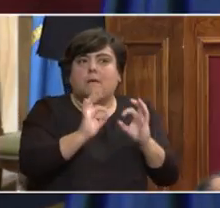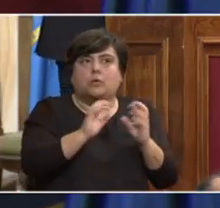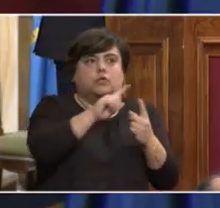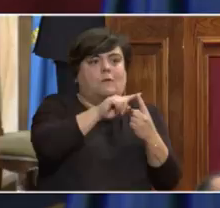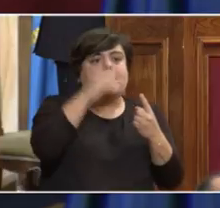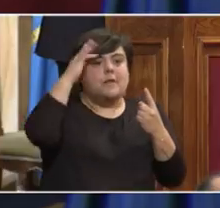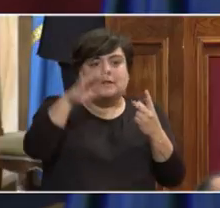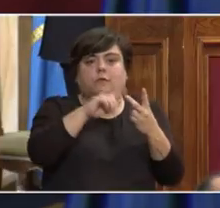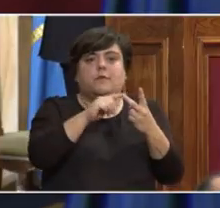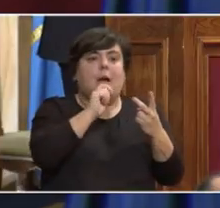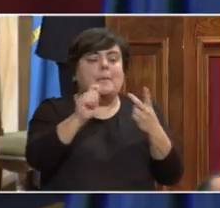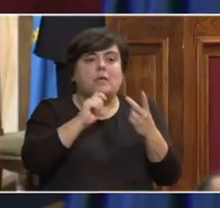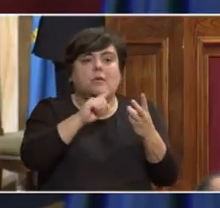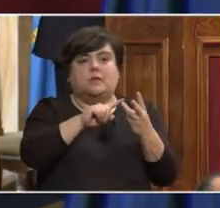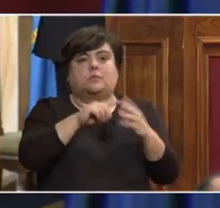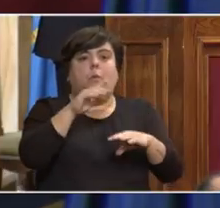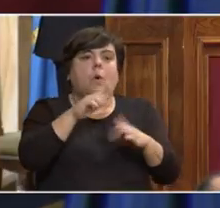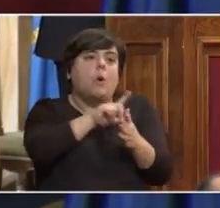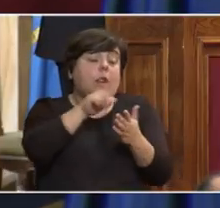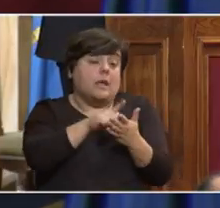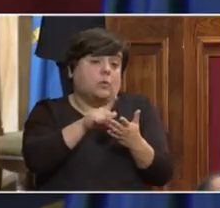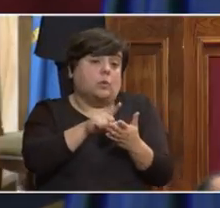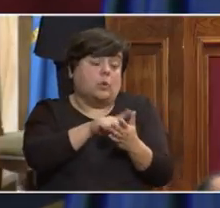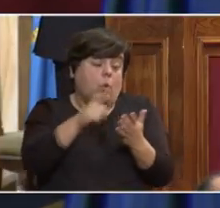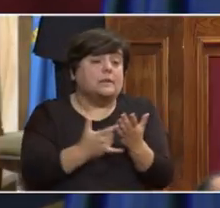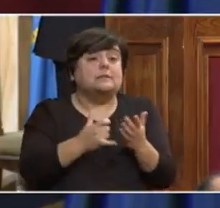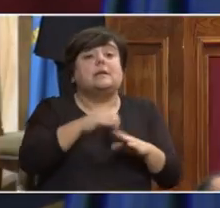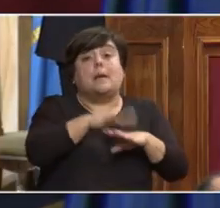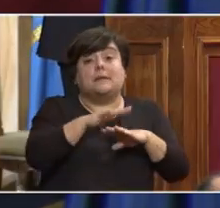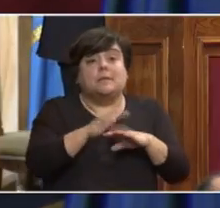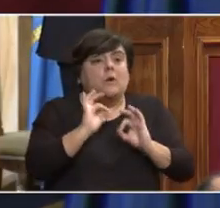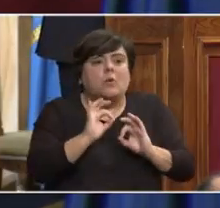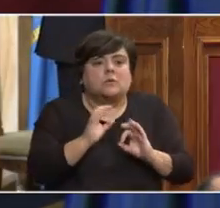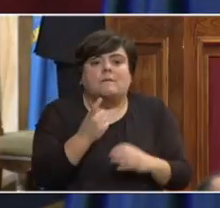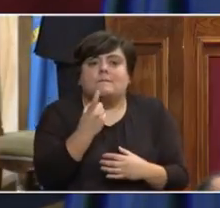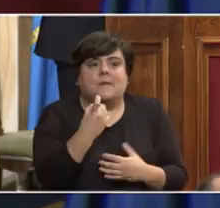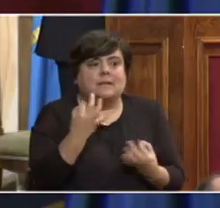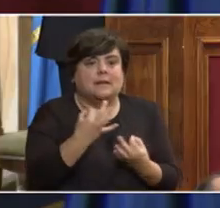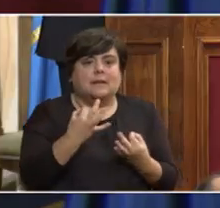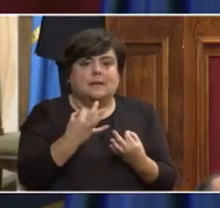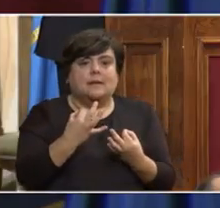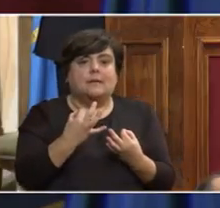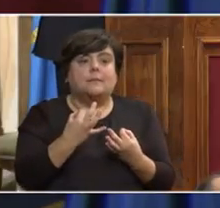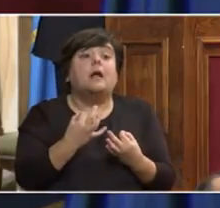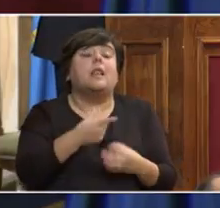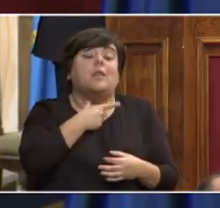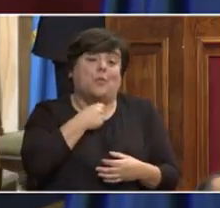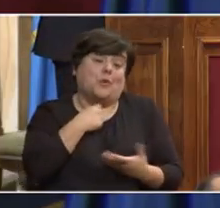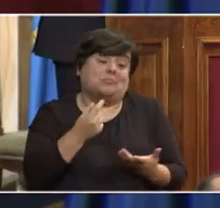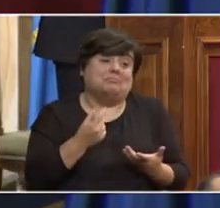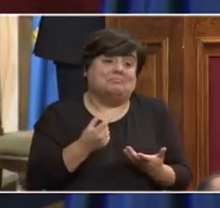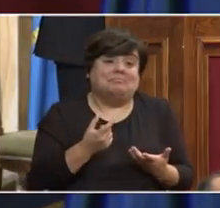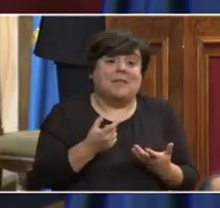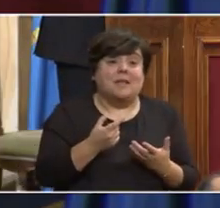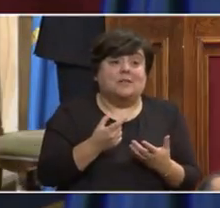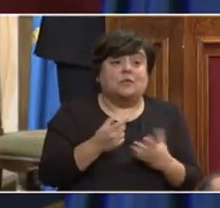filosofía, periodismo, lingüística, matemáticas. Lo único que no he conseguido detectar en este pormenorizado análisis es el humor. La